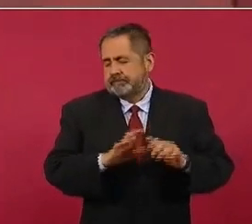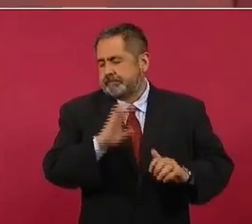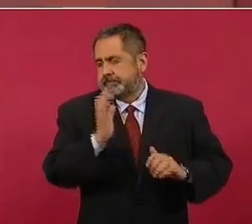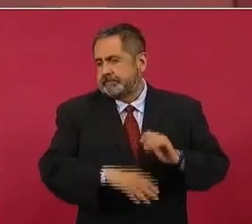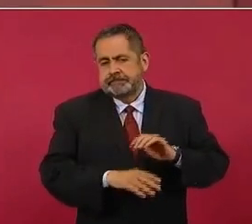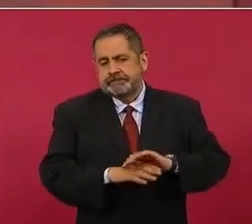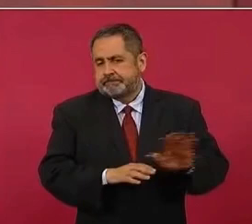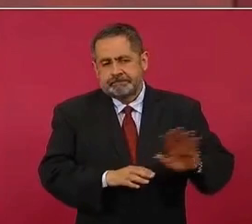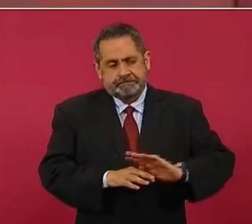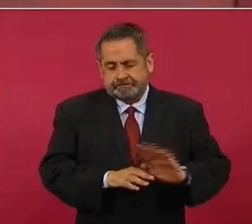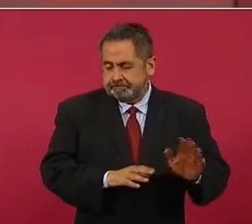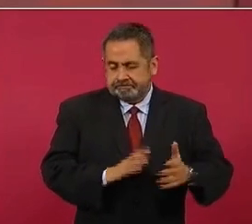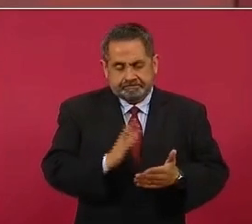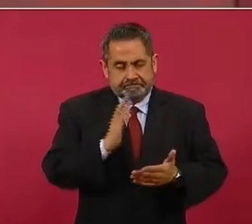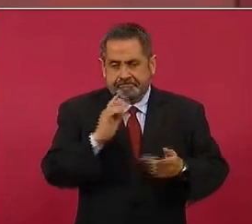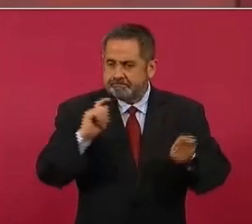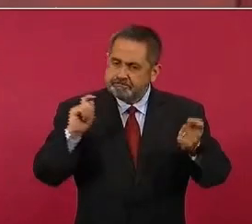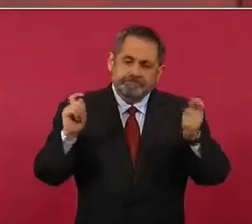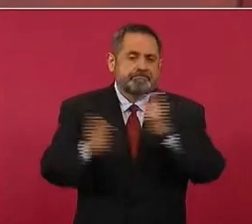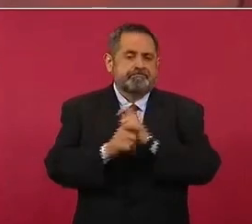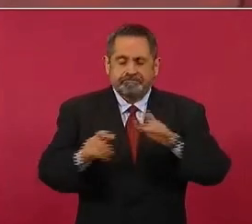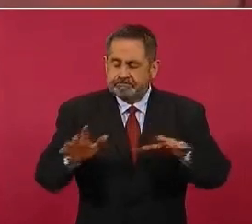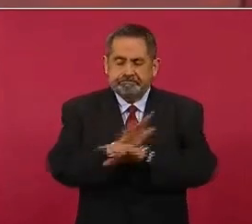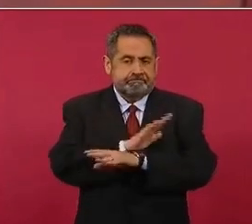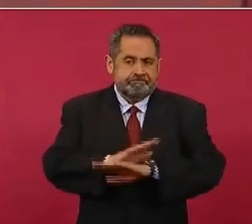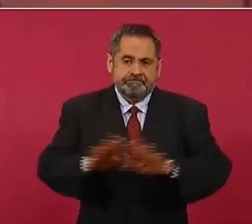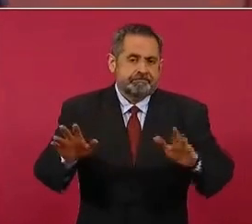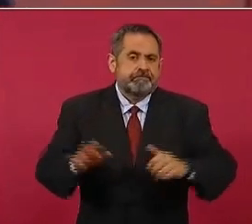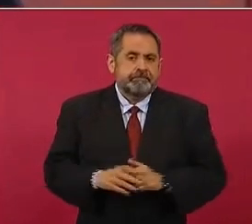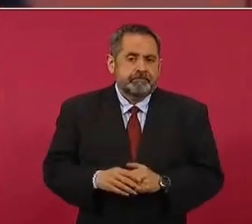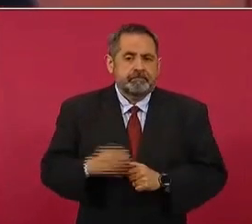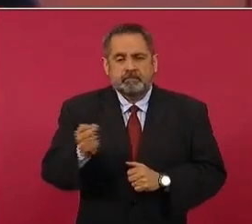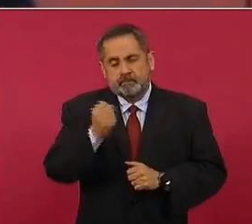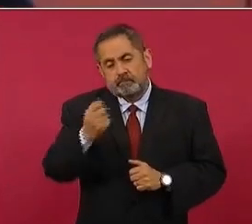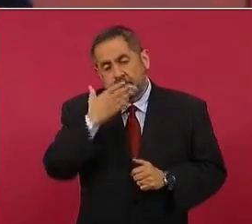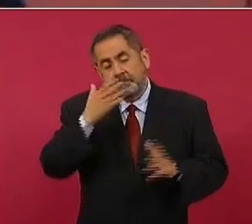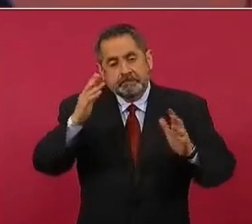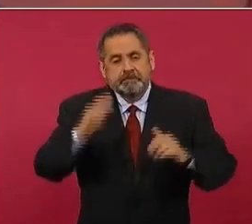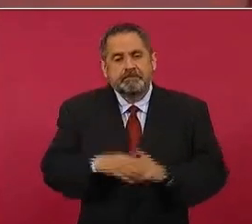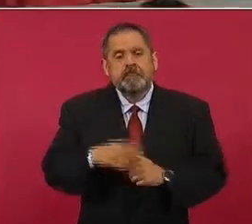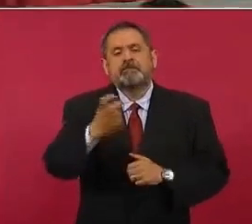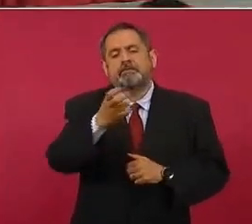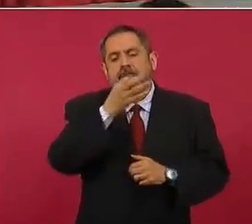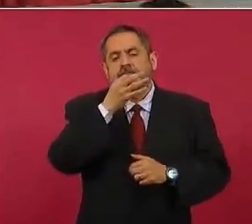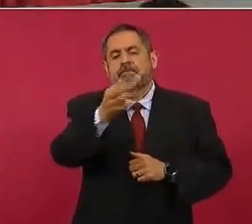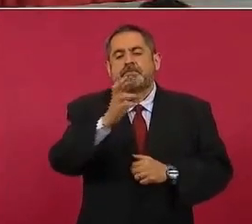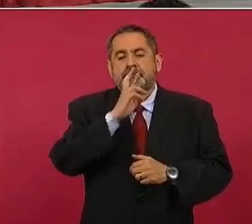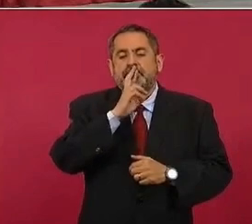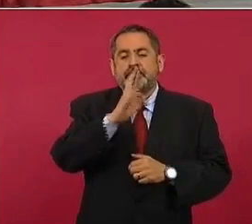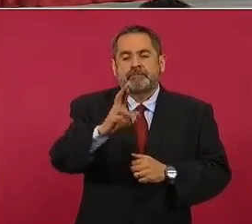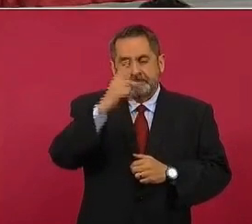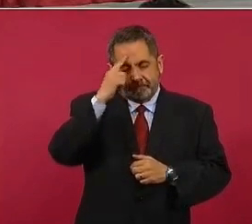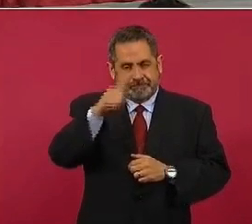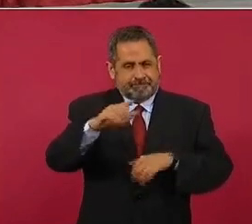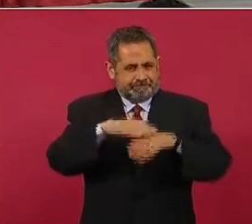cambió, afortunadamente. Pero bueno, es para contestar